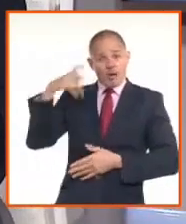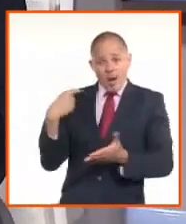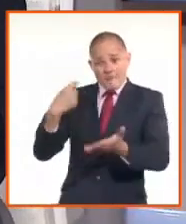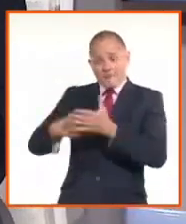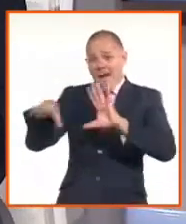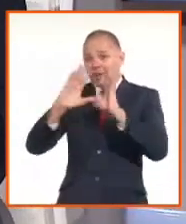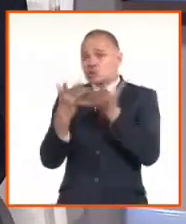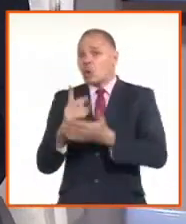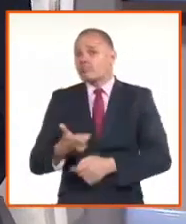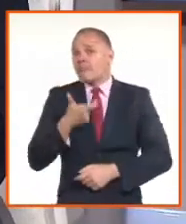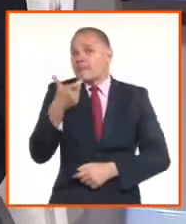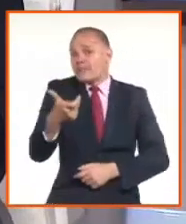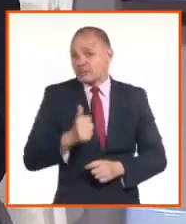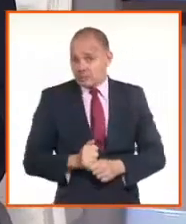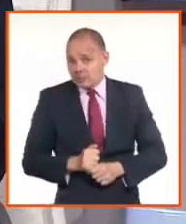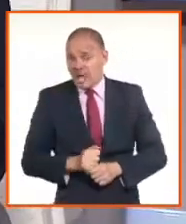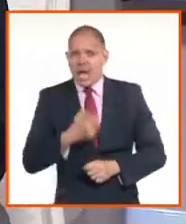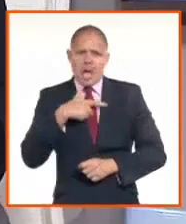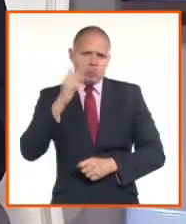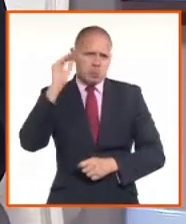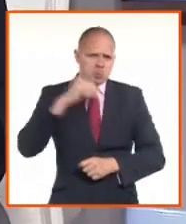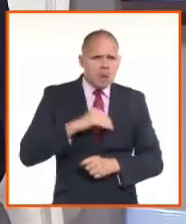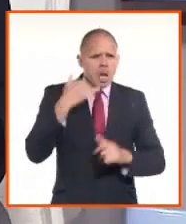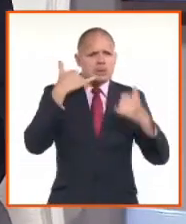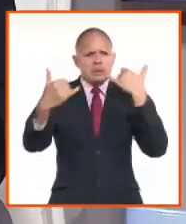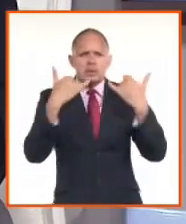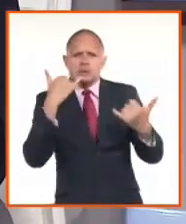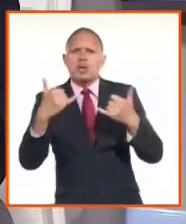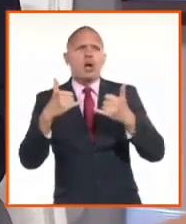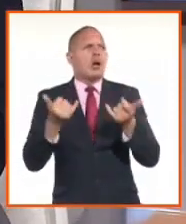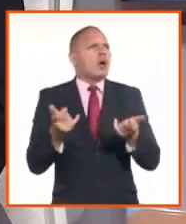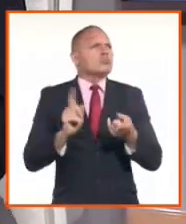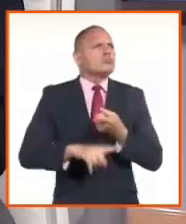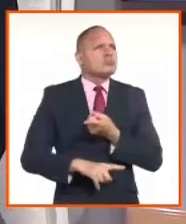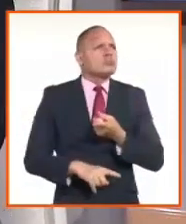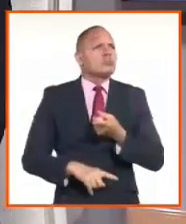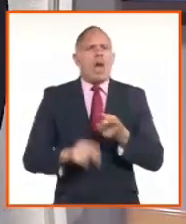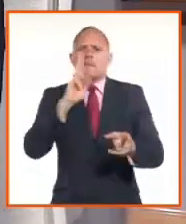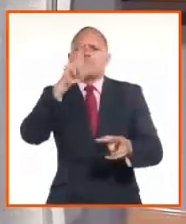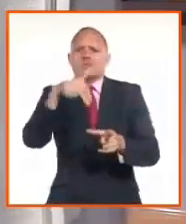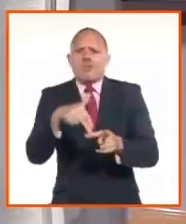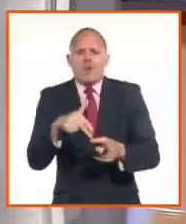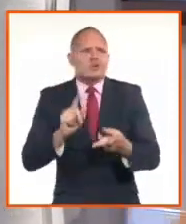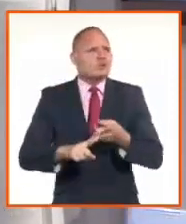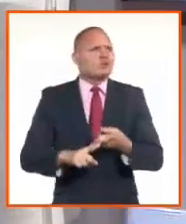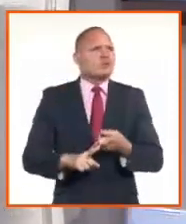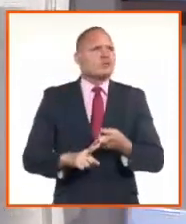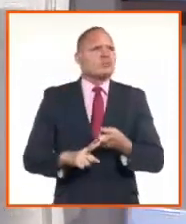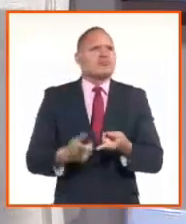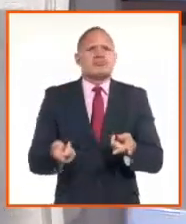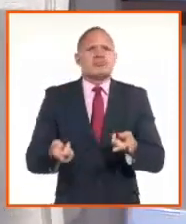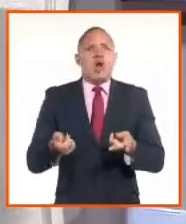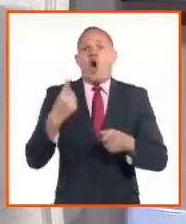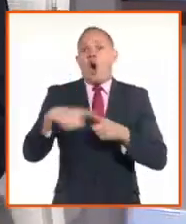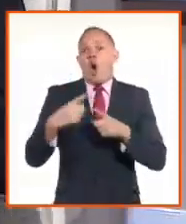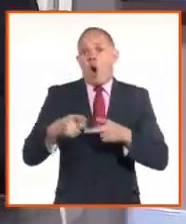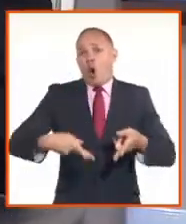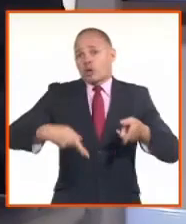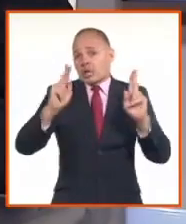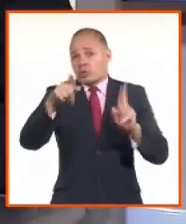se paga los servicios de comunicaciones aquí se pagan los paquetes de texas así se pueden a los hoteles moneda nacional